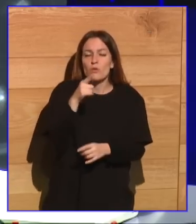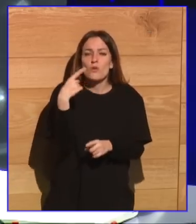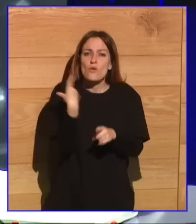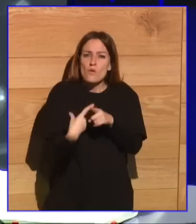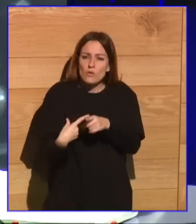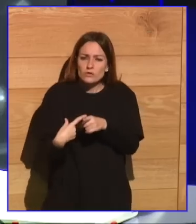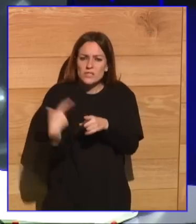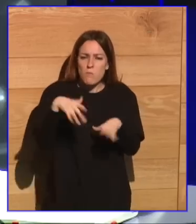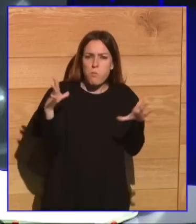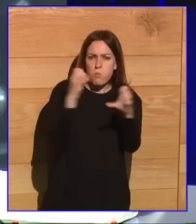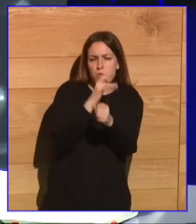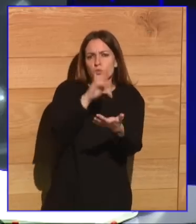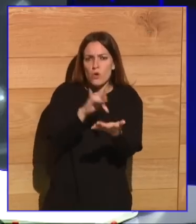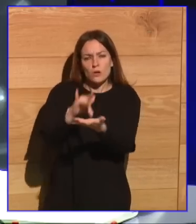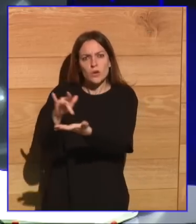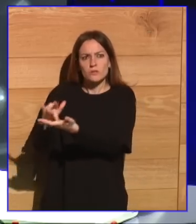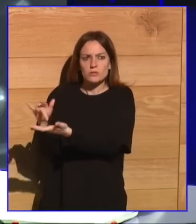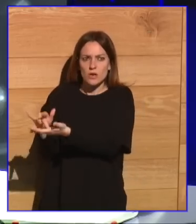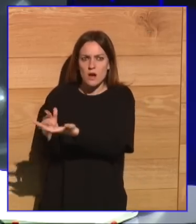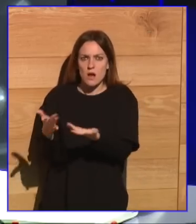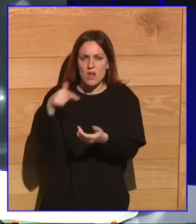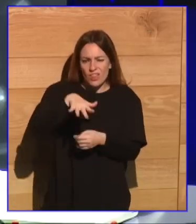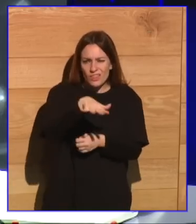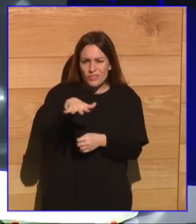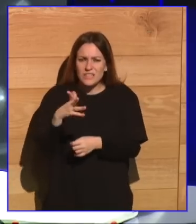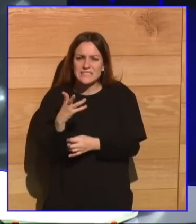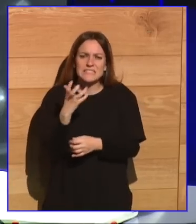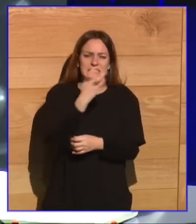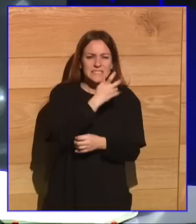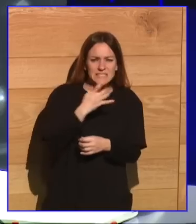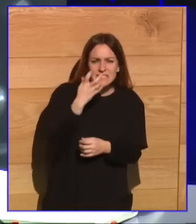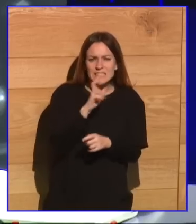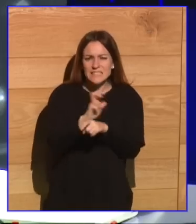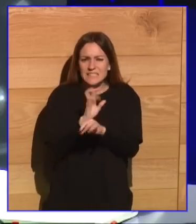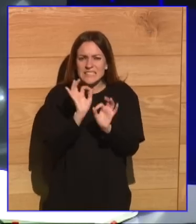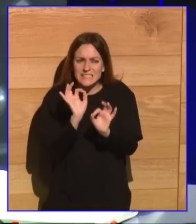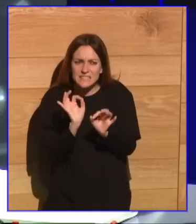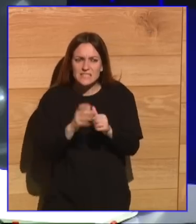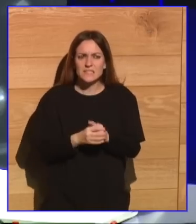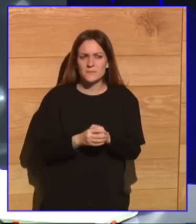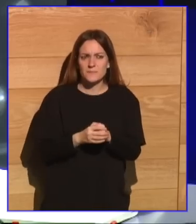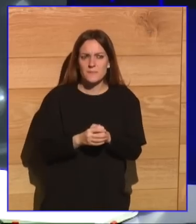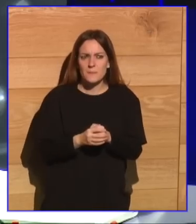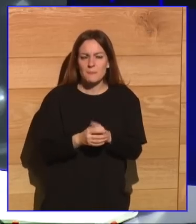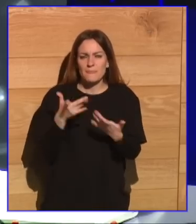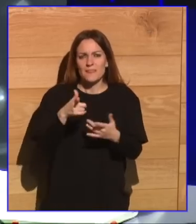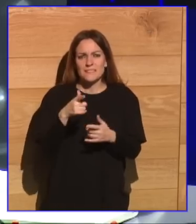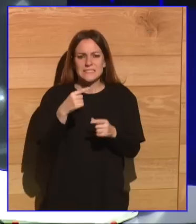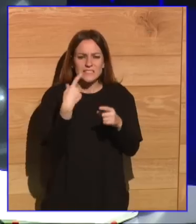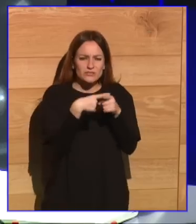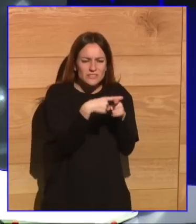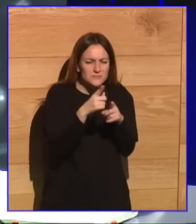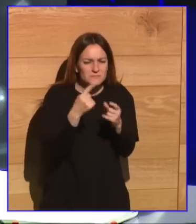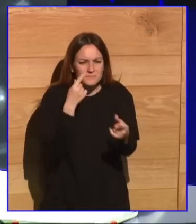esa indefinición, hay cosas que suceden en esas zonas grisáceas en las que los elementos no se determinan del todo